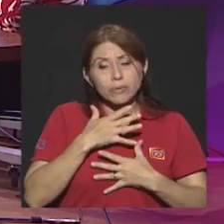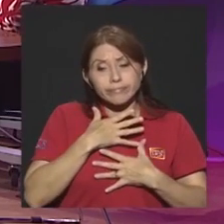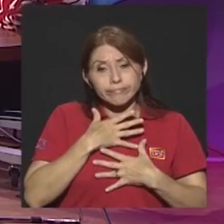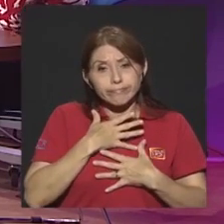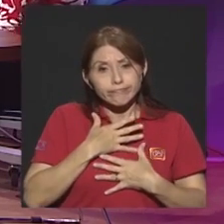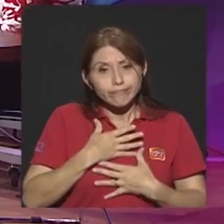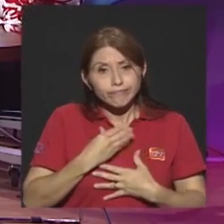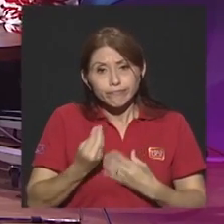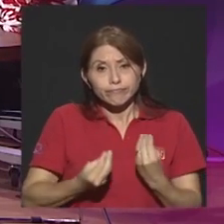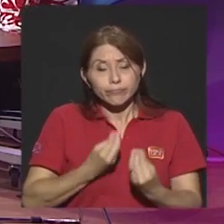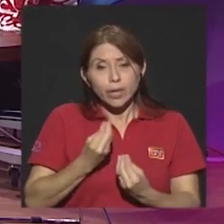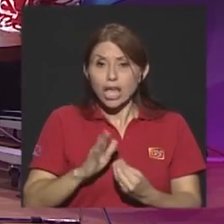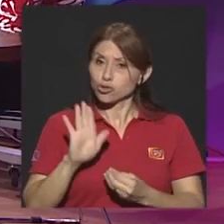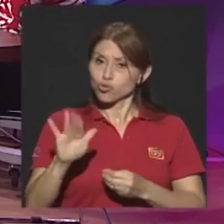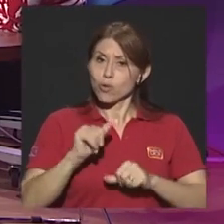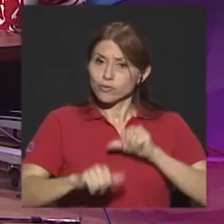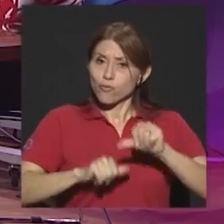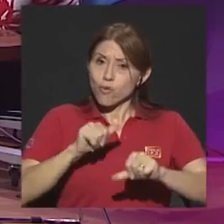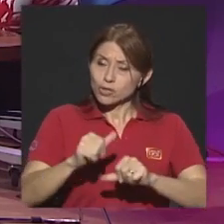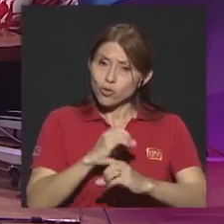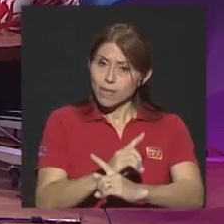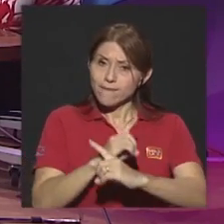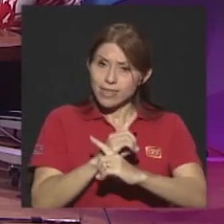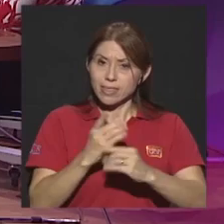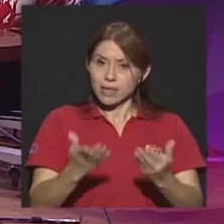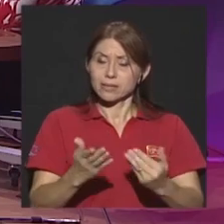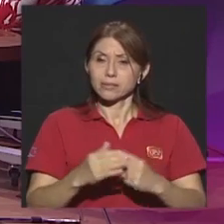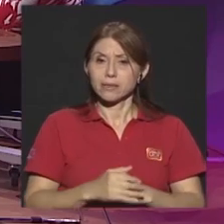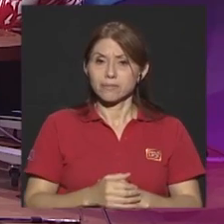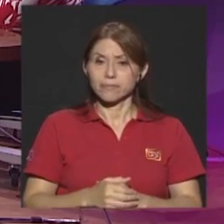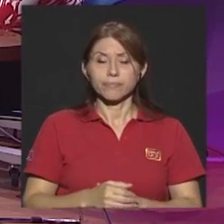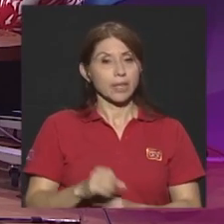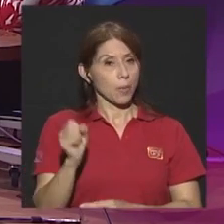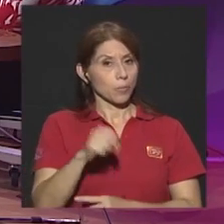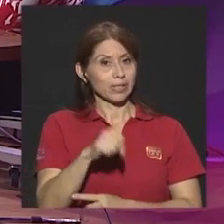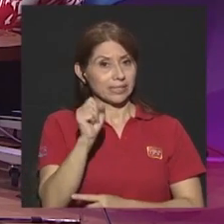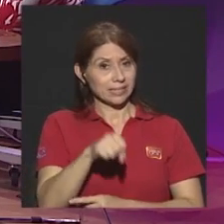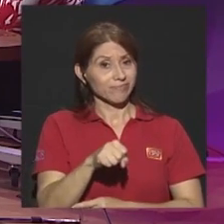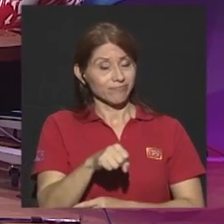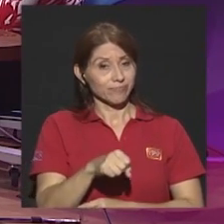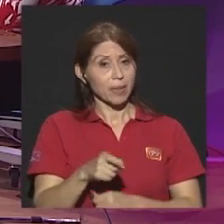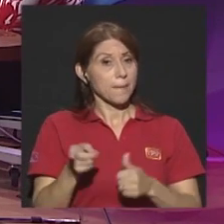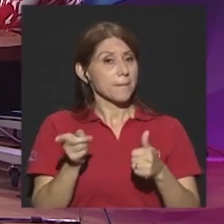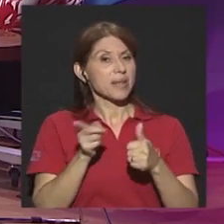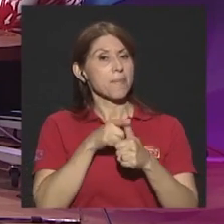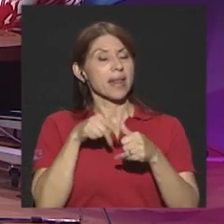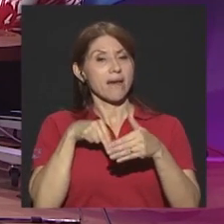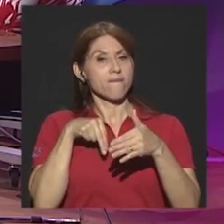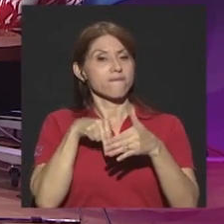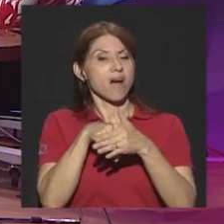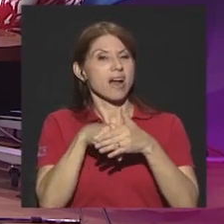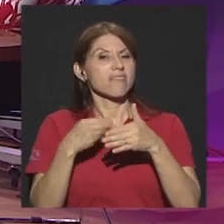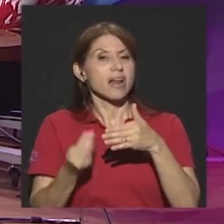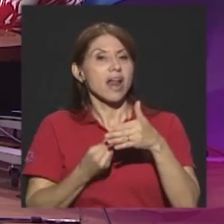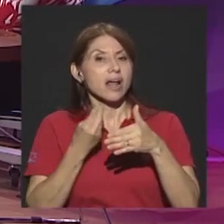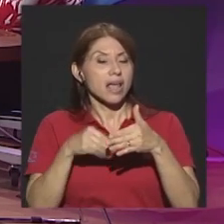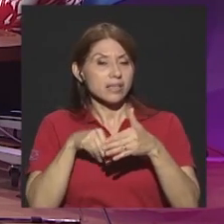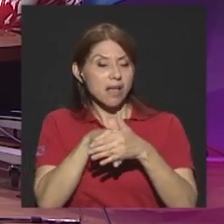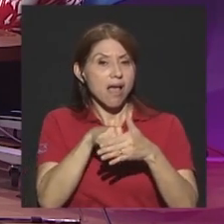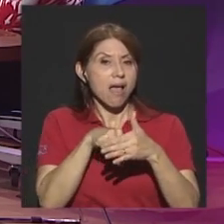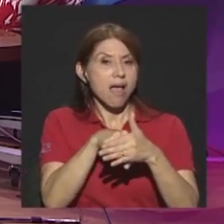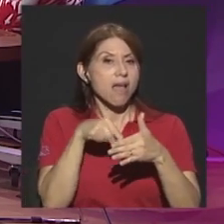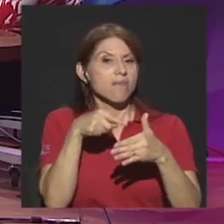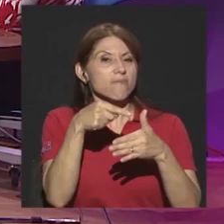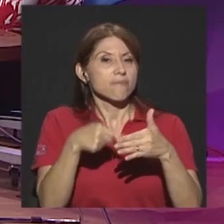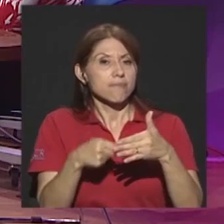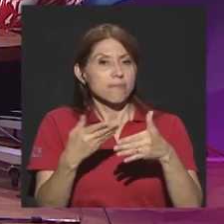en ese esfuerzo de defenderse. Sí, de hecho, la primera barrera es instar o